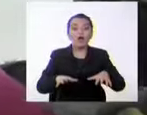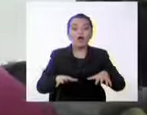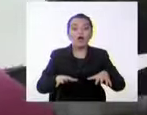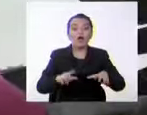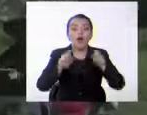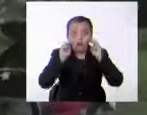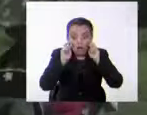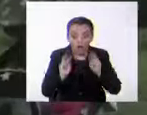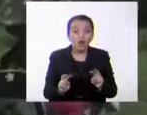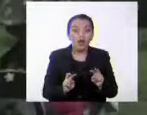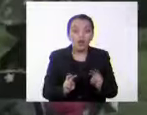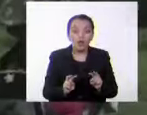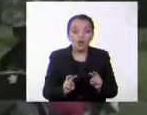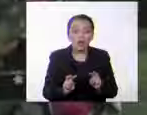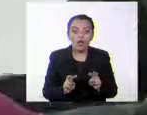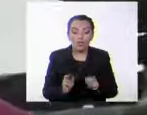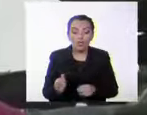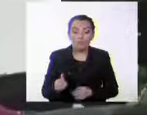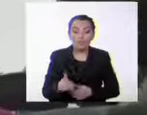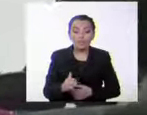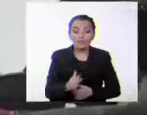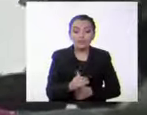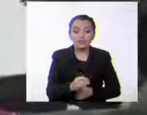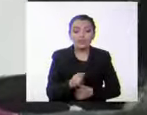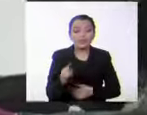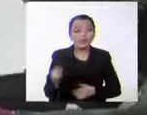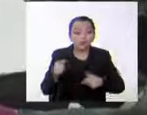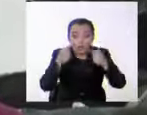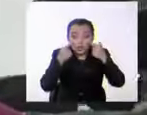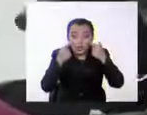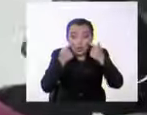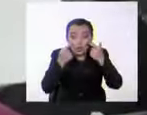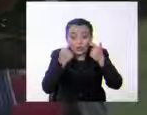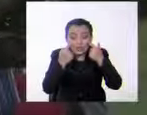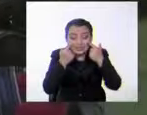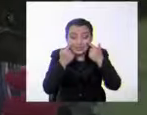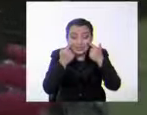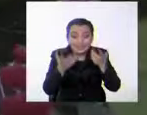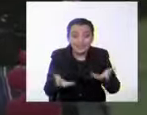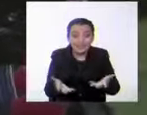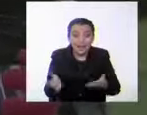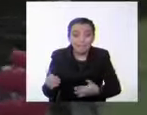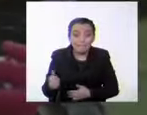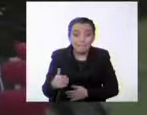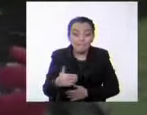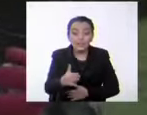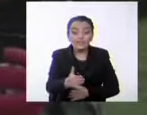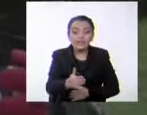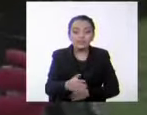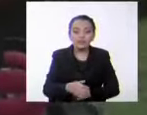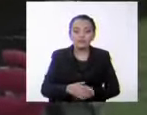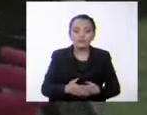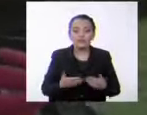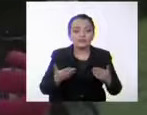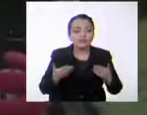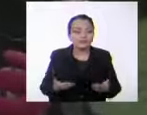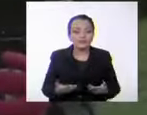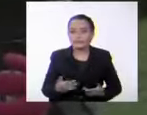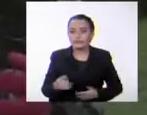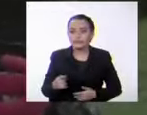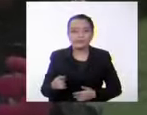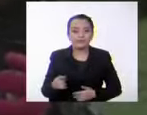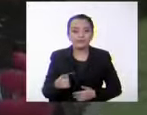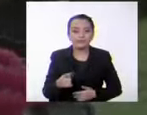Ay, ¡Desaparecieron! ¿Dónde están mis peces? ay, señor Max, los renacuajos